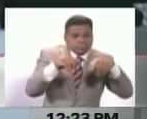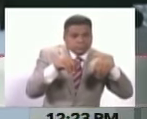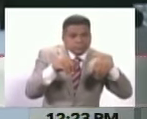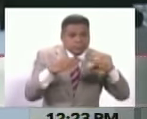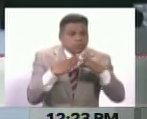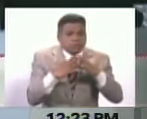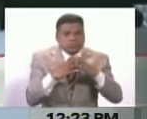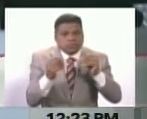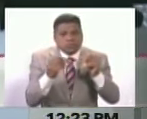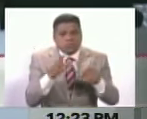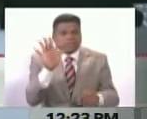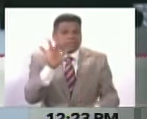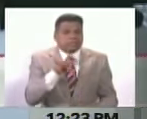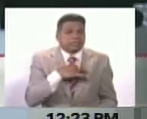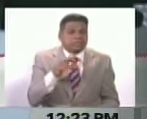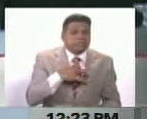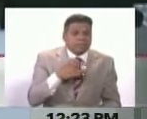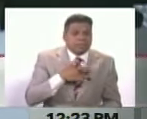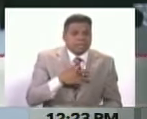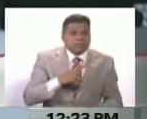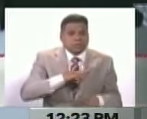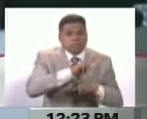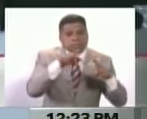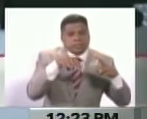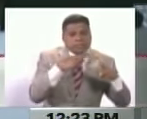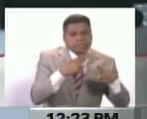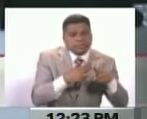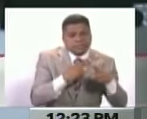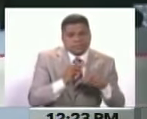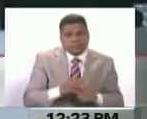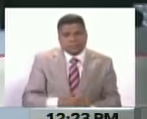de sentimiento universal